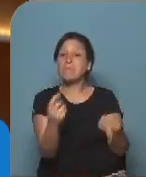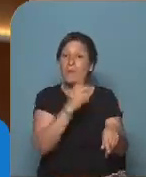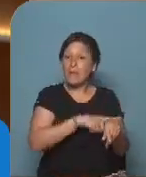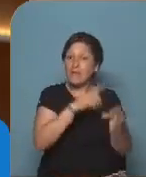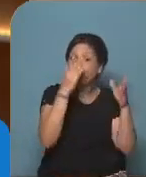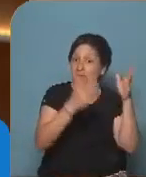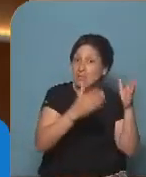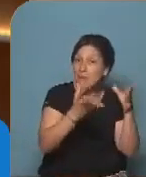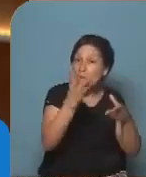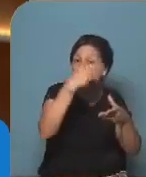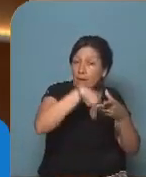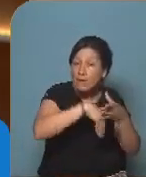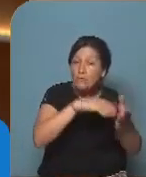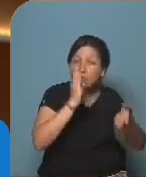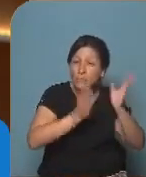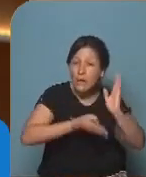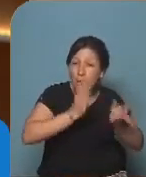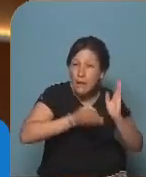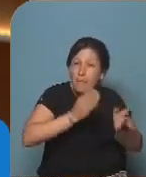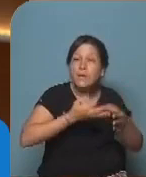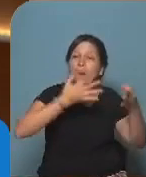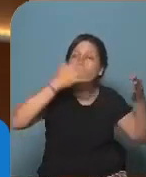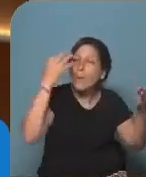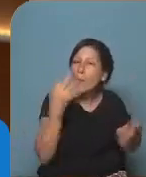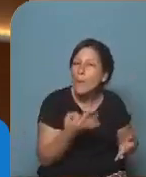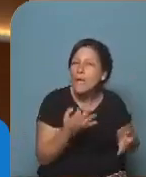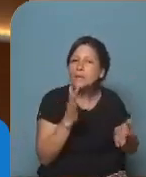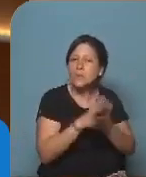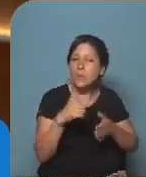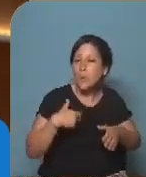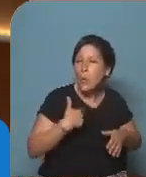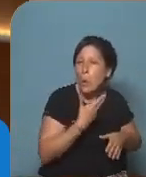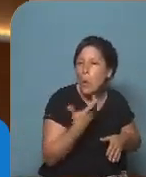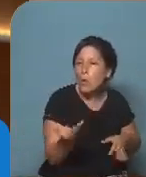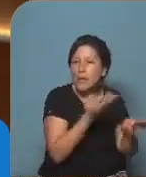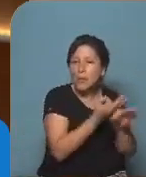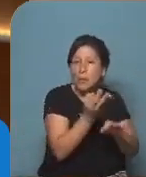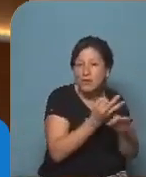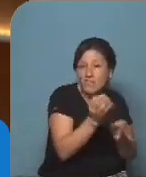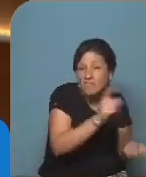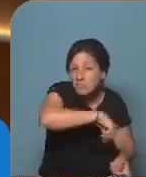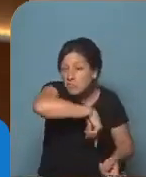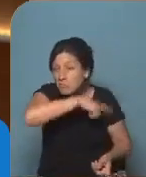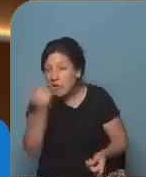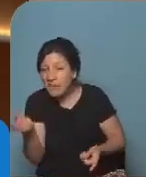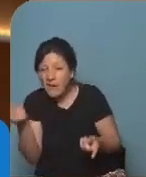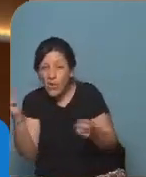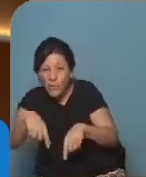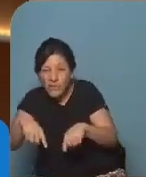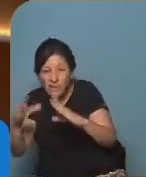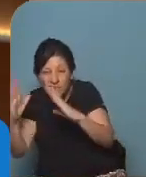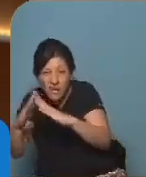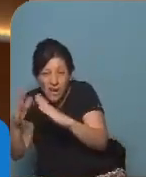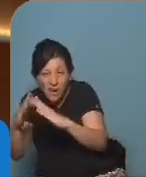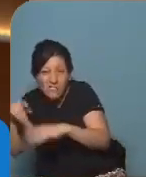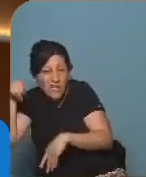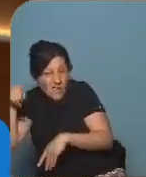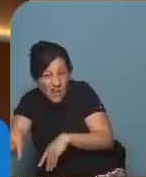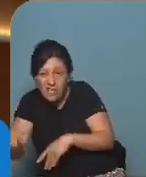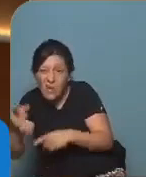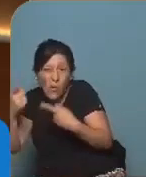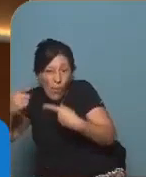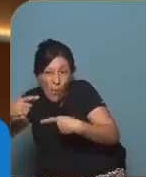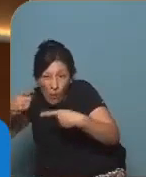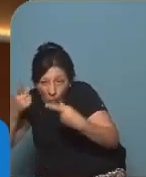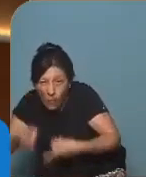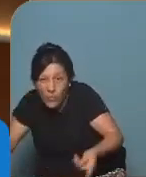tratamiento genuinamente socioeducativo, se los devuelve a la casa, donde por lo tanto, vuelven al lugar donde se origina toda